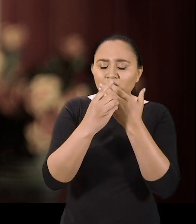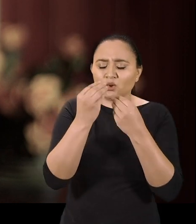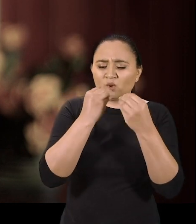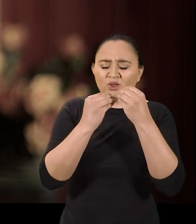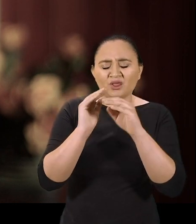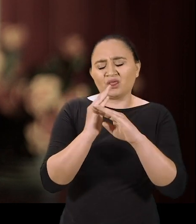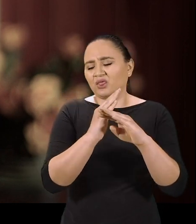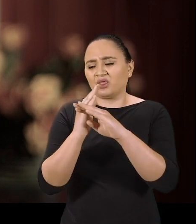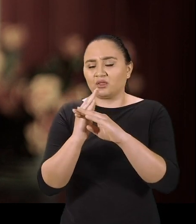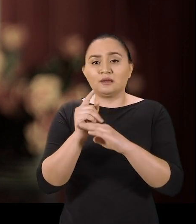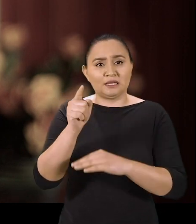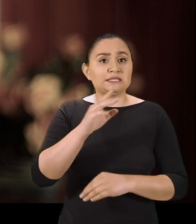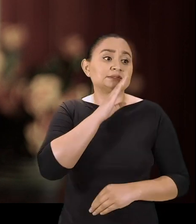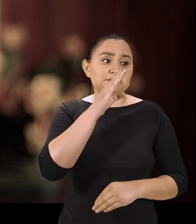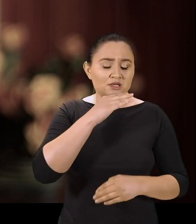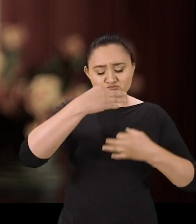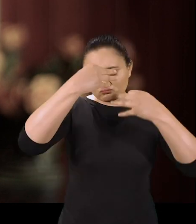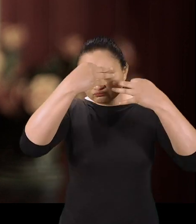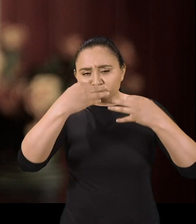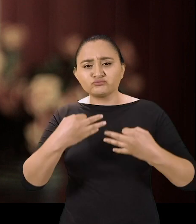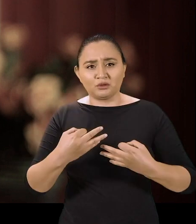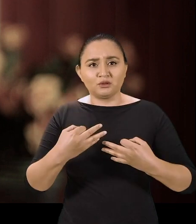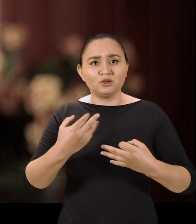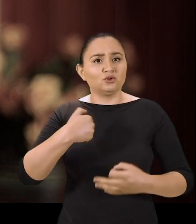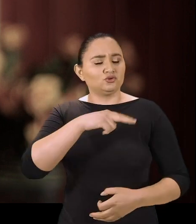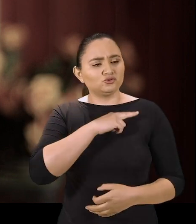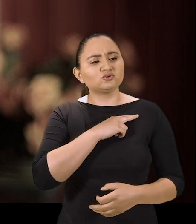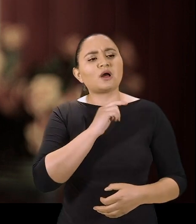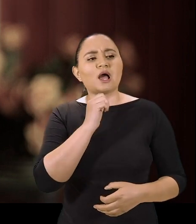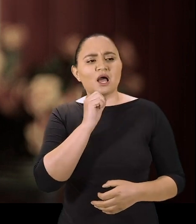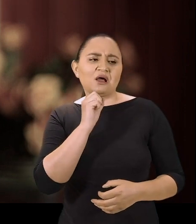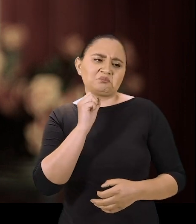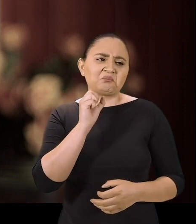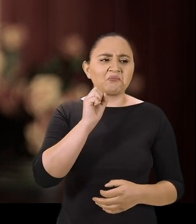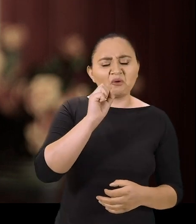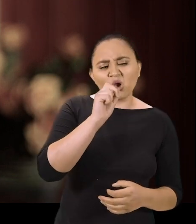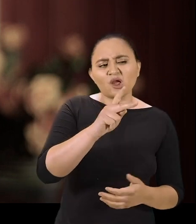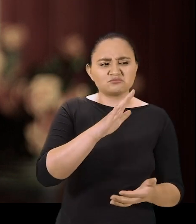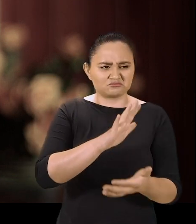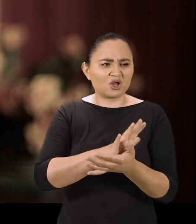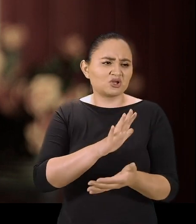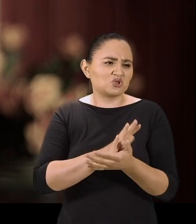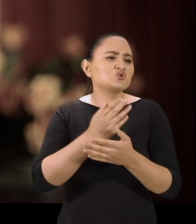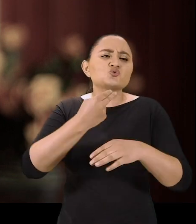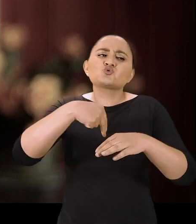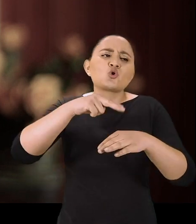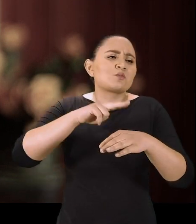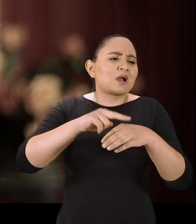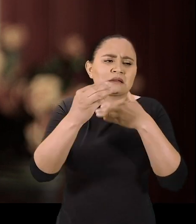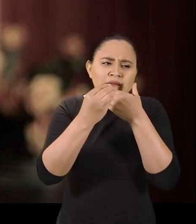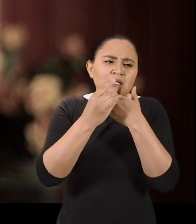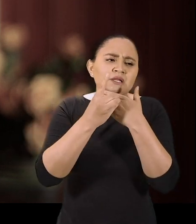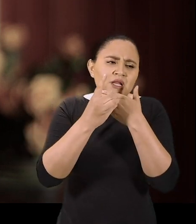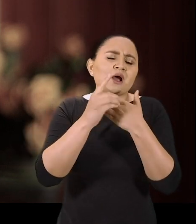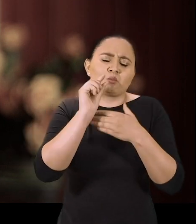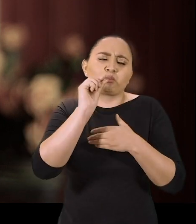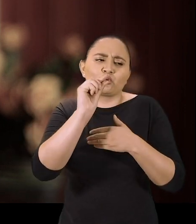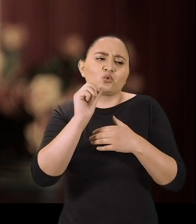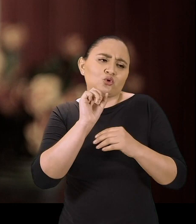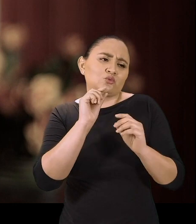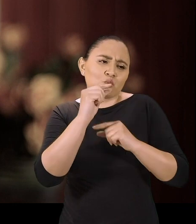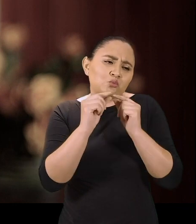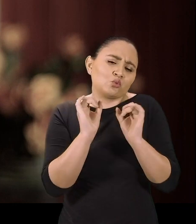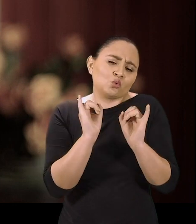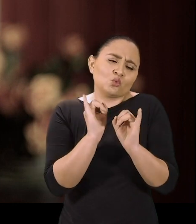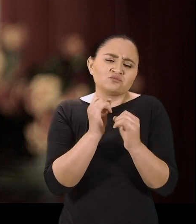muy disciplinada en sus cosas pues le tomamos como que era algo algo muy natural en ella que quería